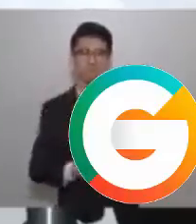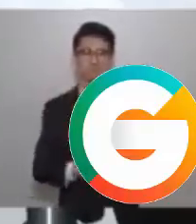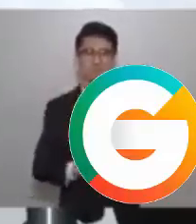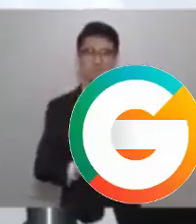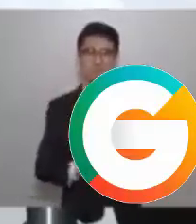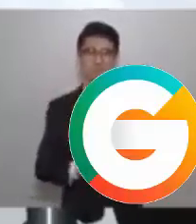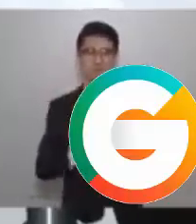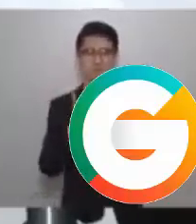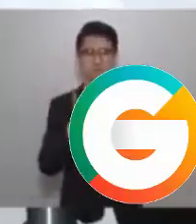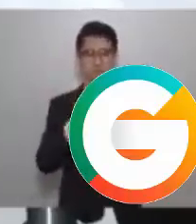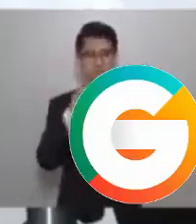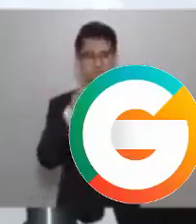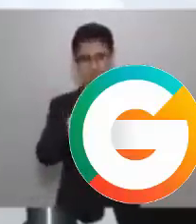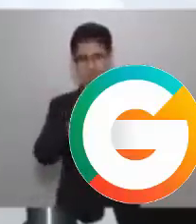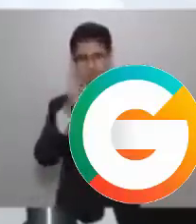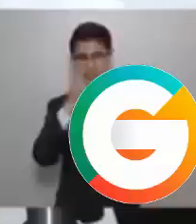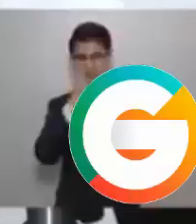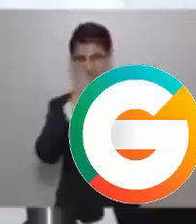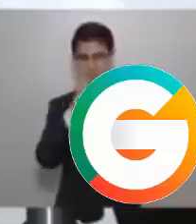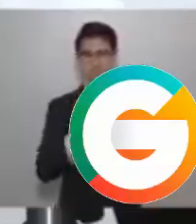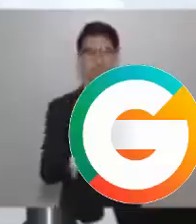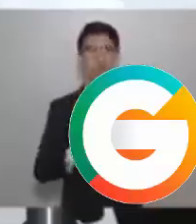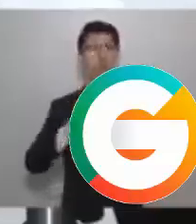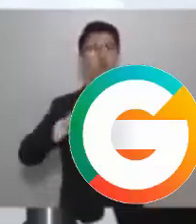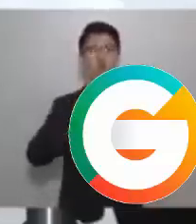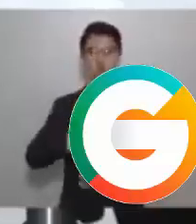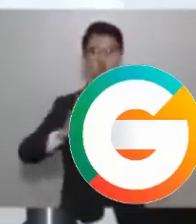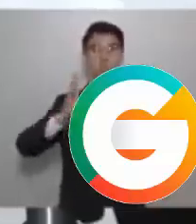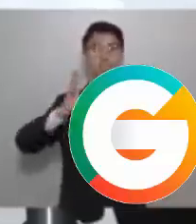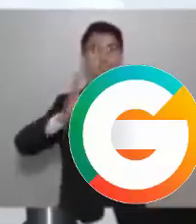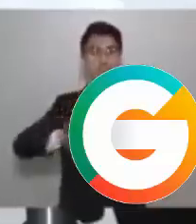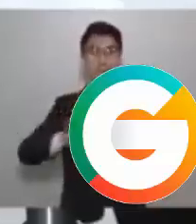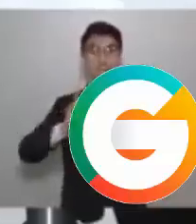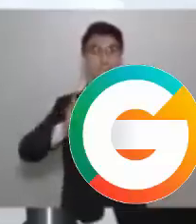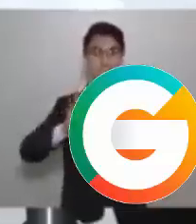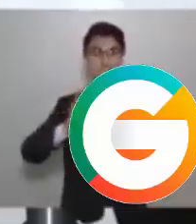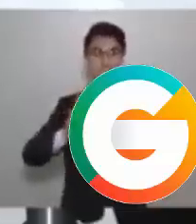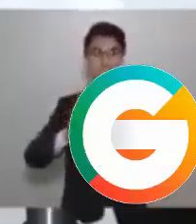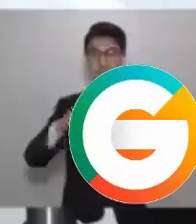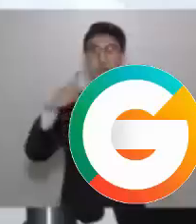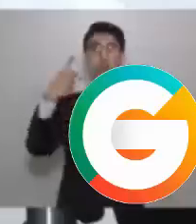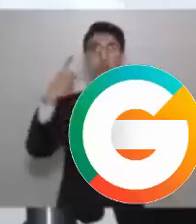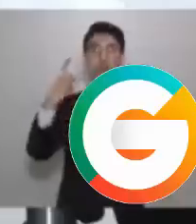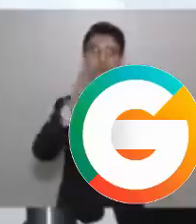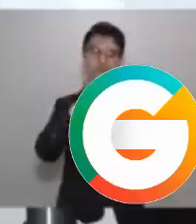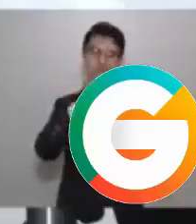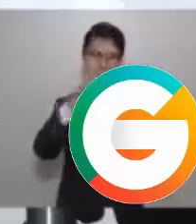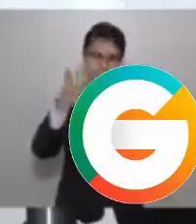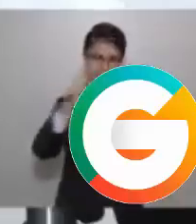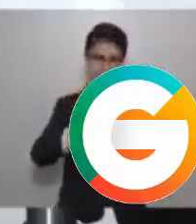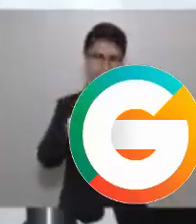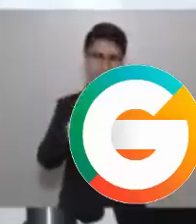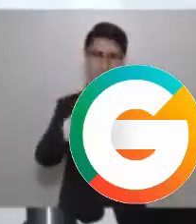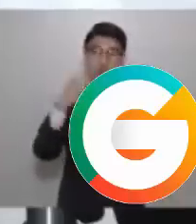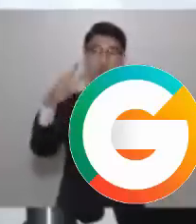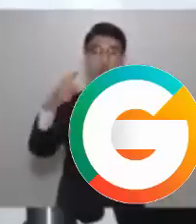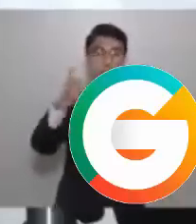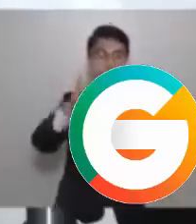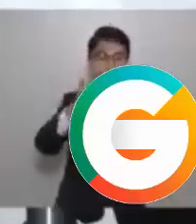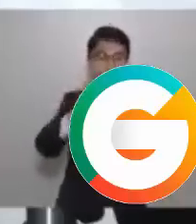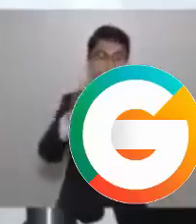él que es aficionado a este tipo de actividades. Nos comentó una actividad